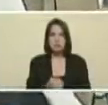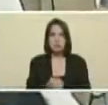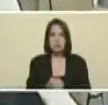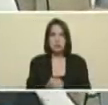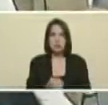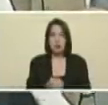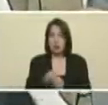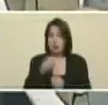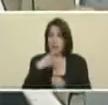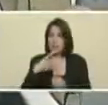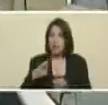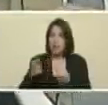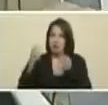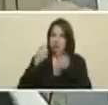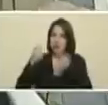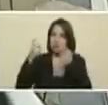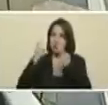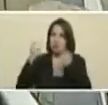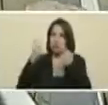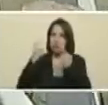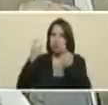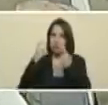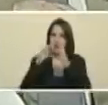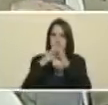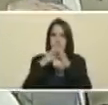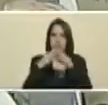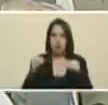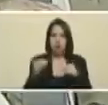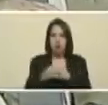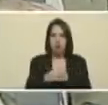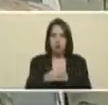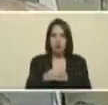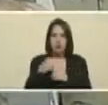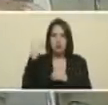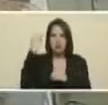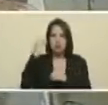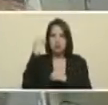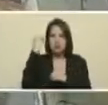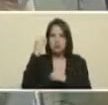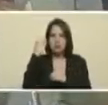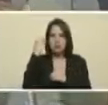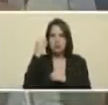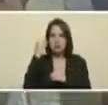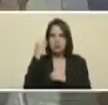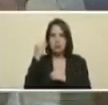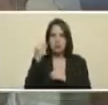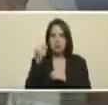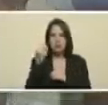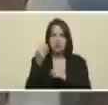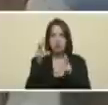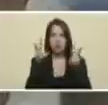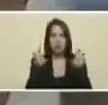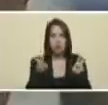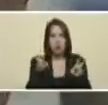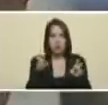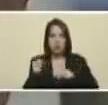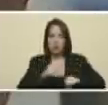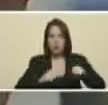formado, y que lo daban todo por construir un nuevo movimiento revolucionario unitario, lo